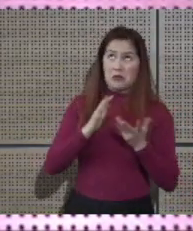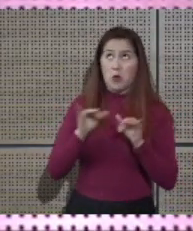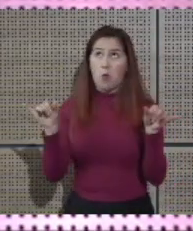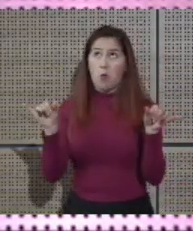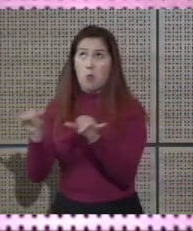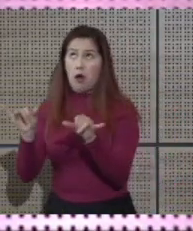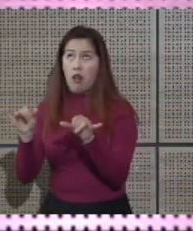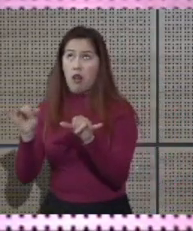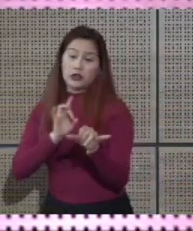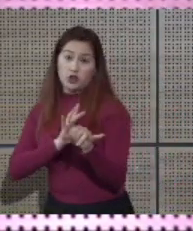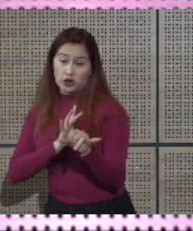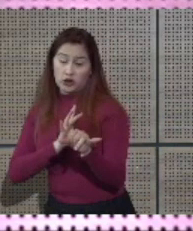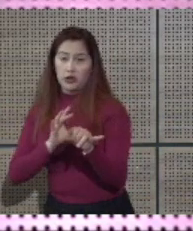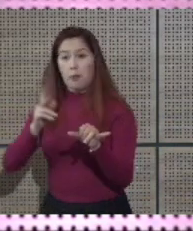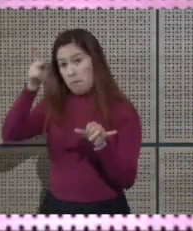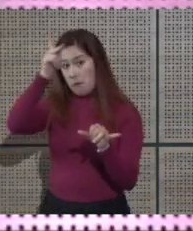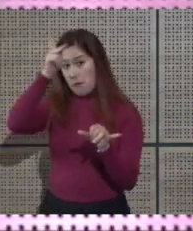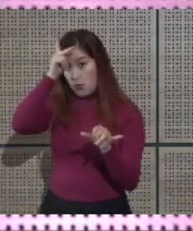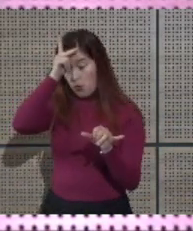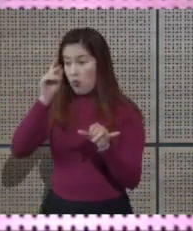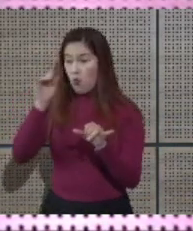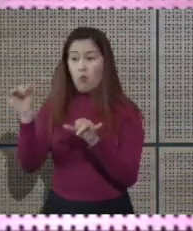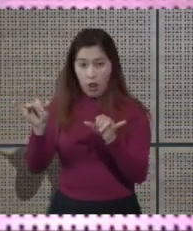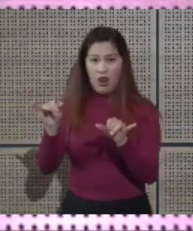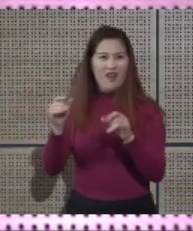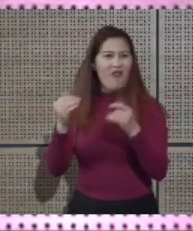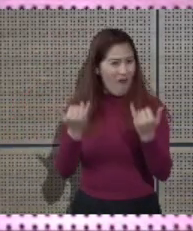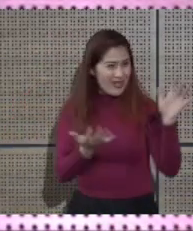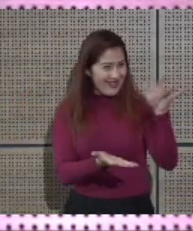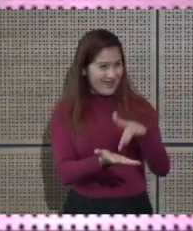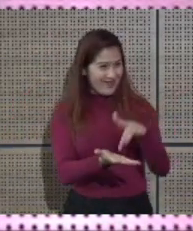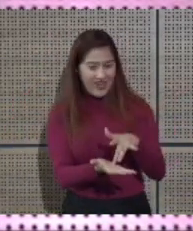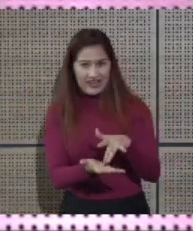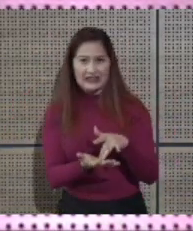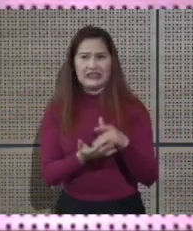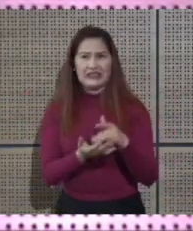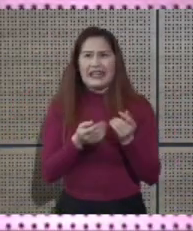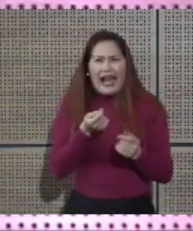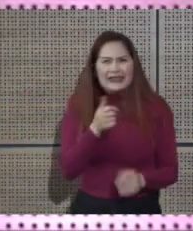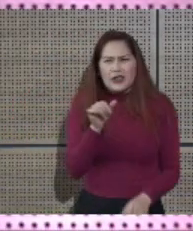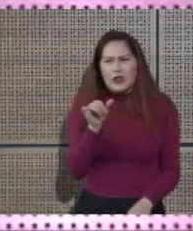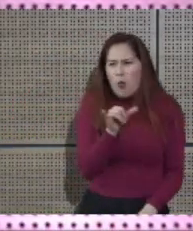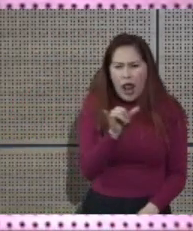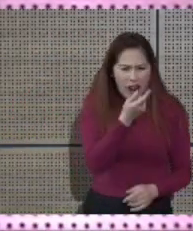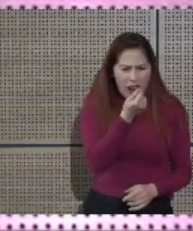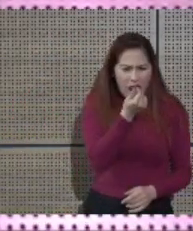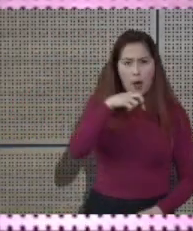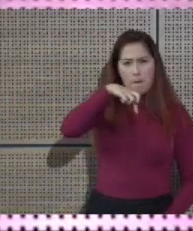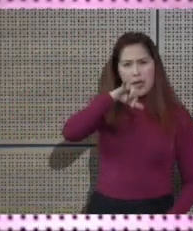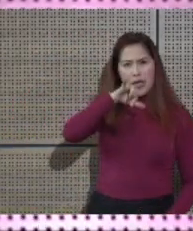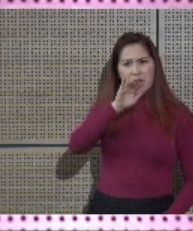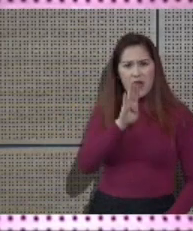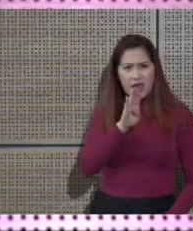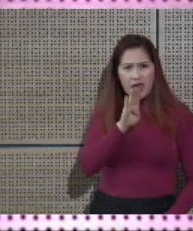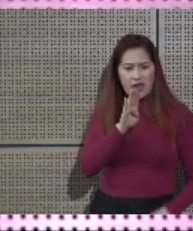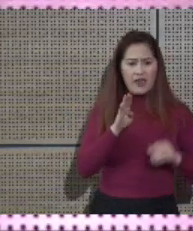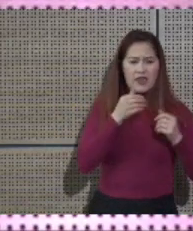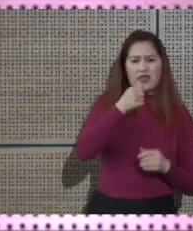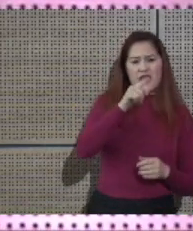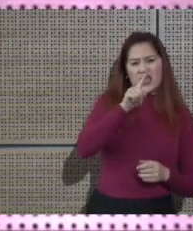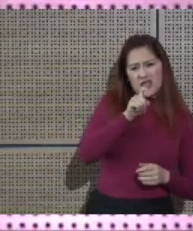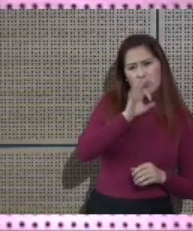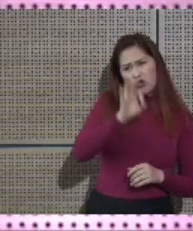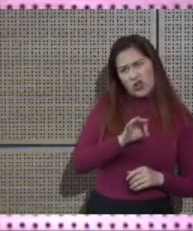a Perú. En realidad, los tres países representados en esta reunión tienen cifras fiscales muy parecidas, con cierto margen de